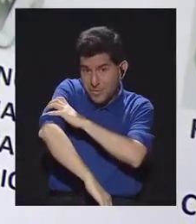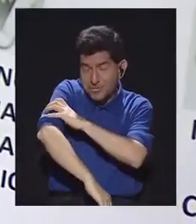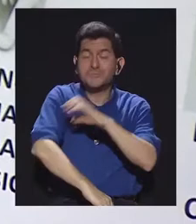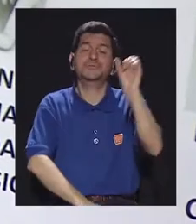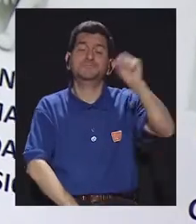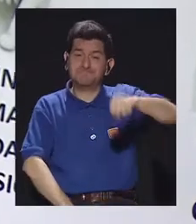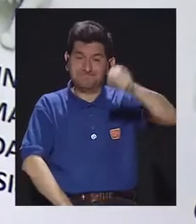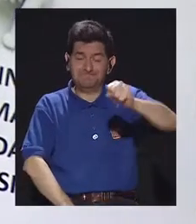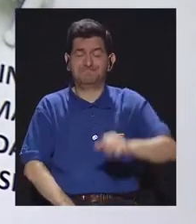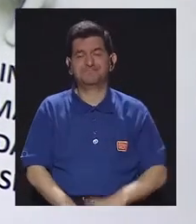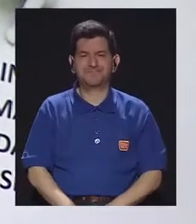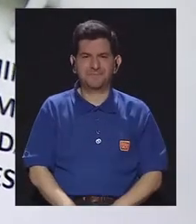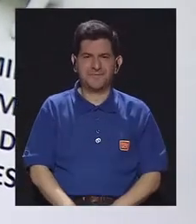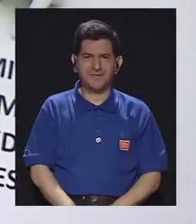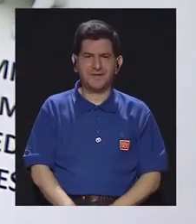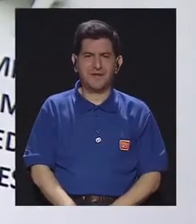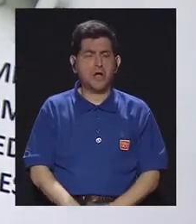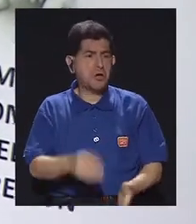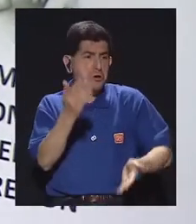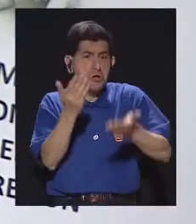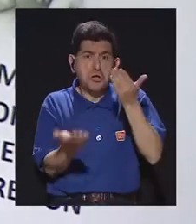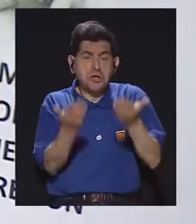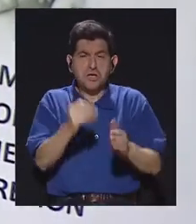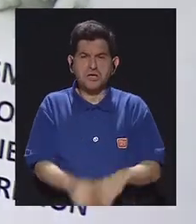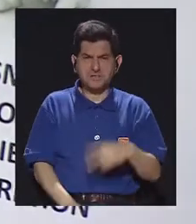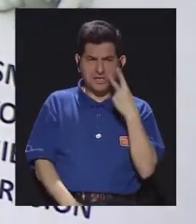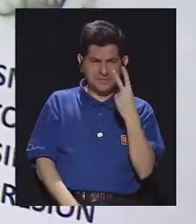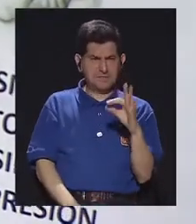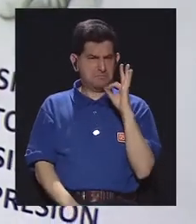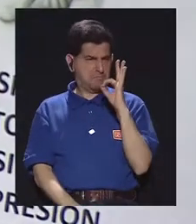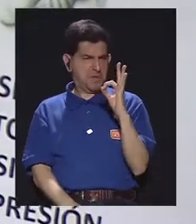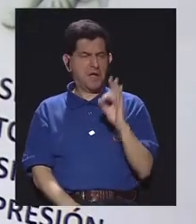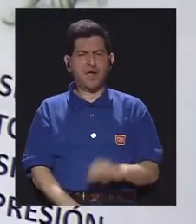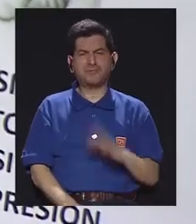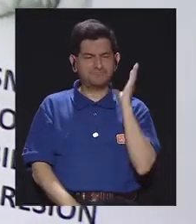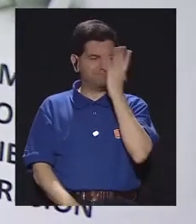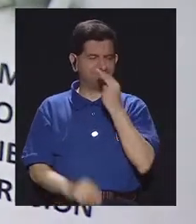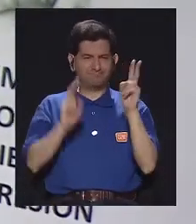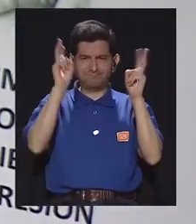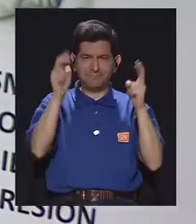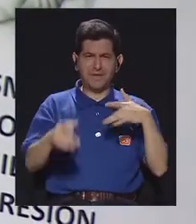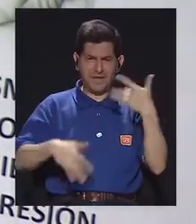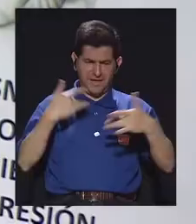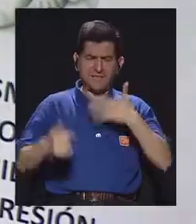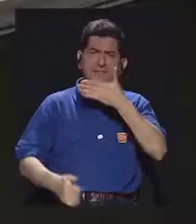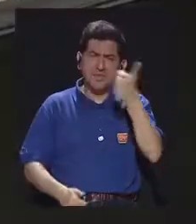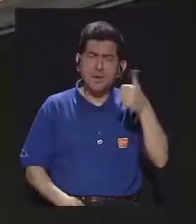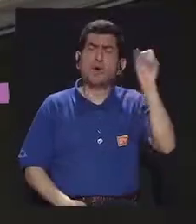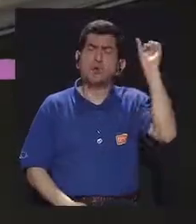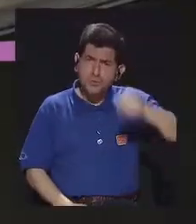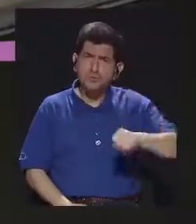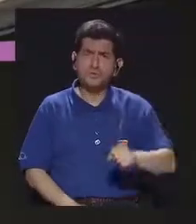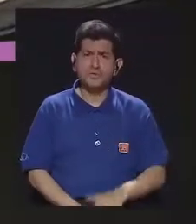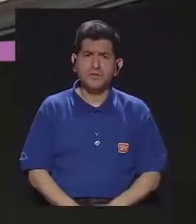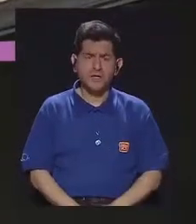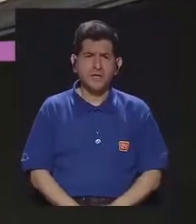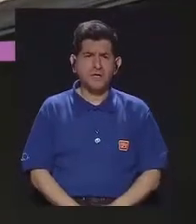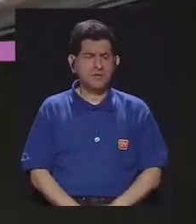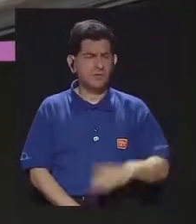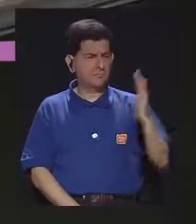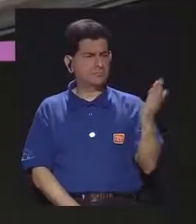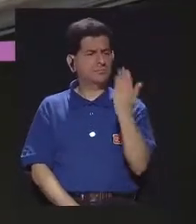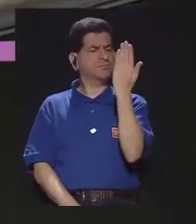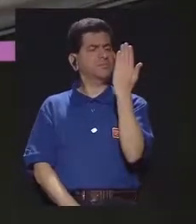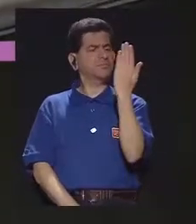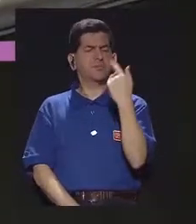el tono muscular, nos vemos, y ¿por qué no? Nos vemos más agradables, nos vemos más bonitos. Y nos sentimos mejor. Nos sentimos mejor, nos vemos frente